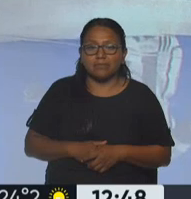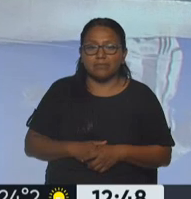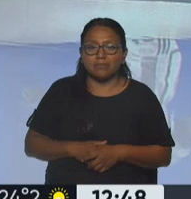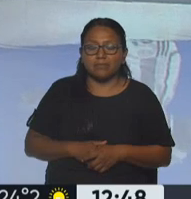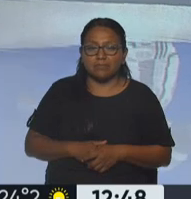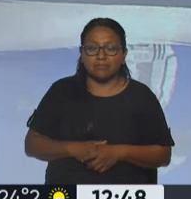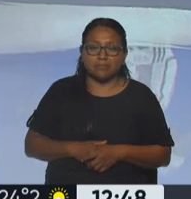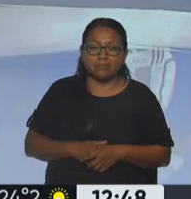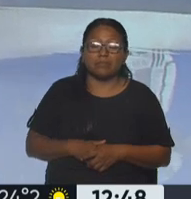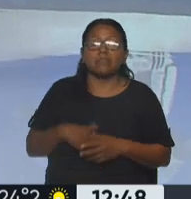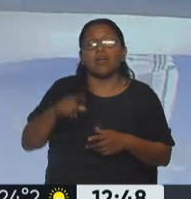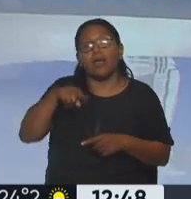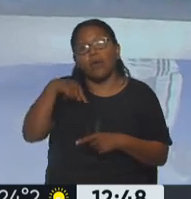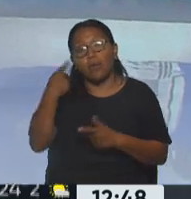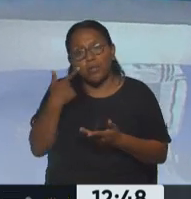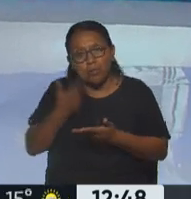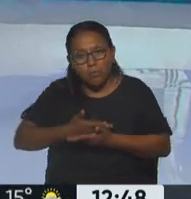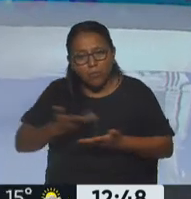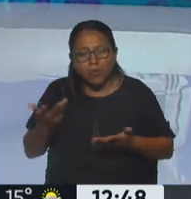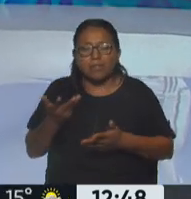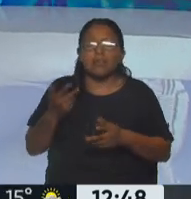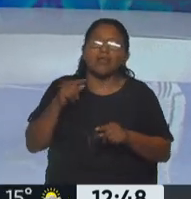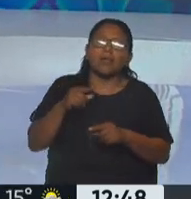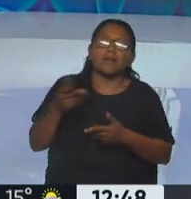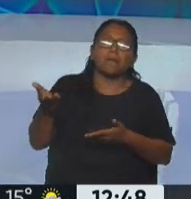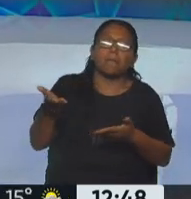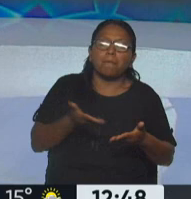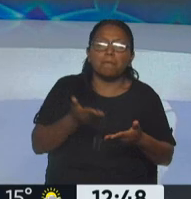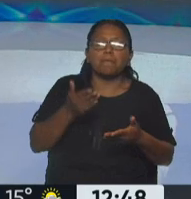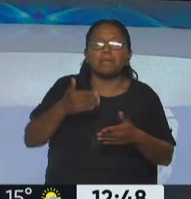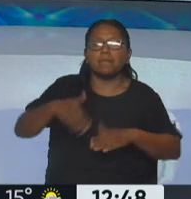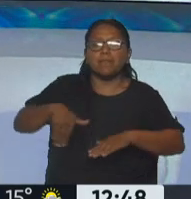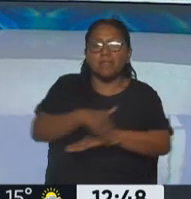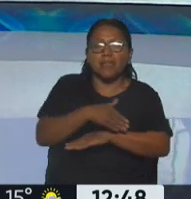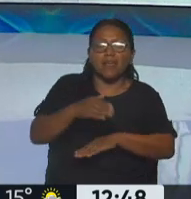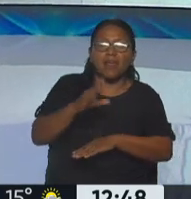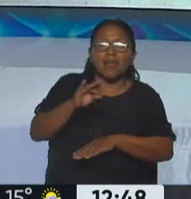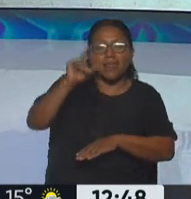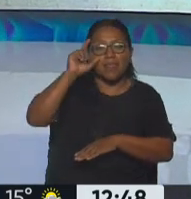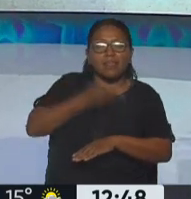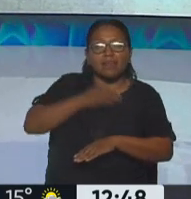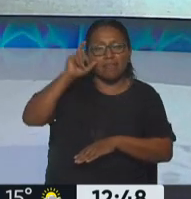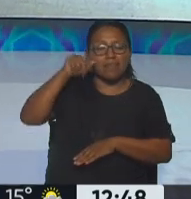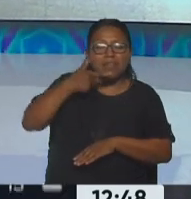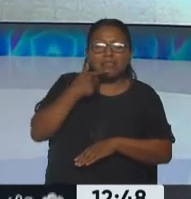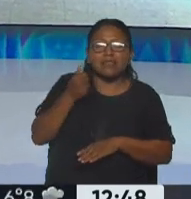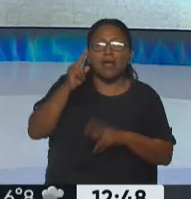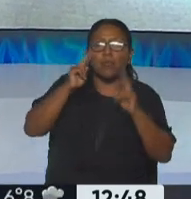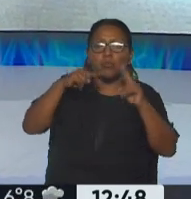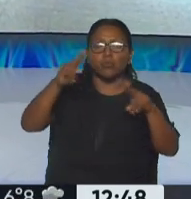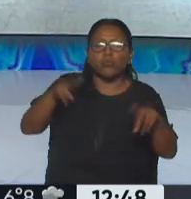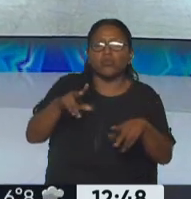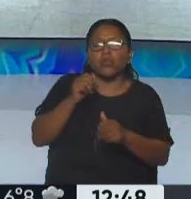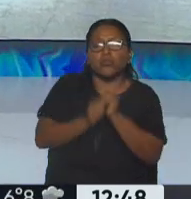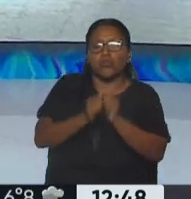Y nos vamos a ir a otra muestra y en este caso una invitación para ir ahí a la calle Defensa al 1600 al Museo Histórico Nacional, dirigido